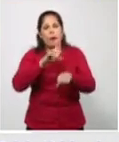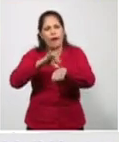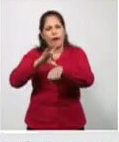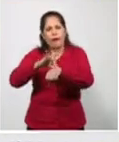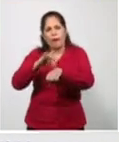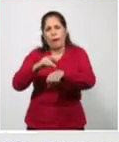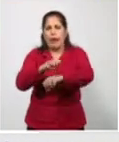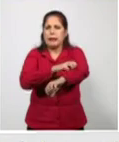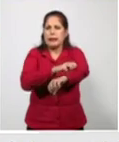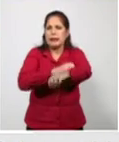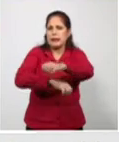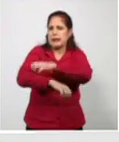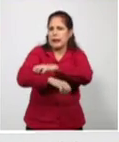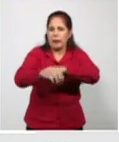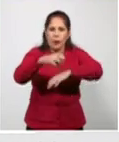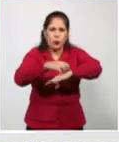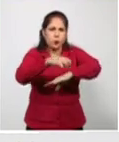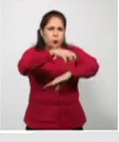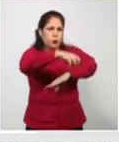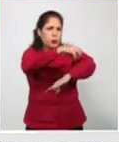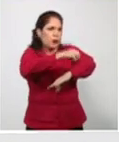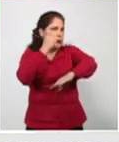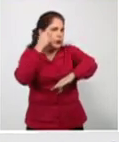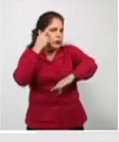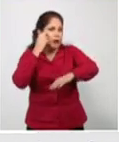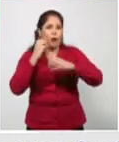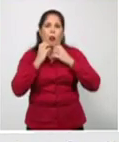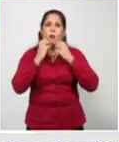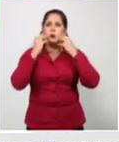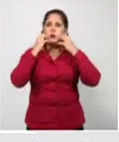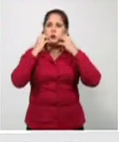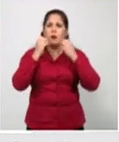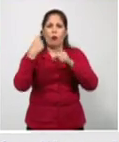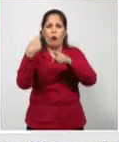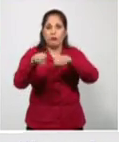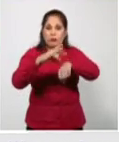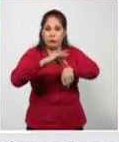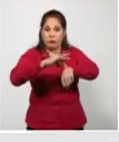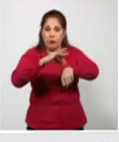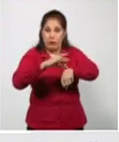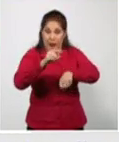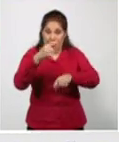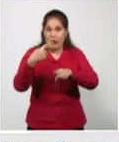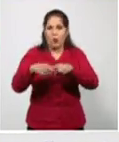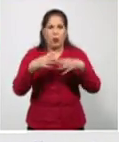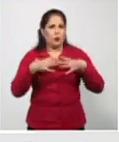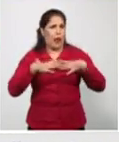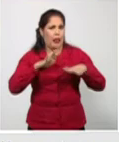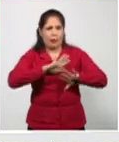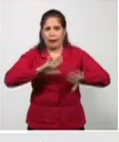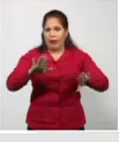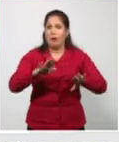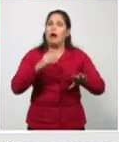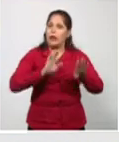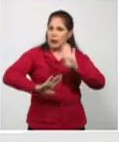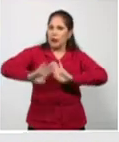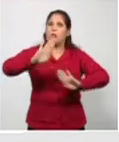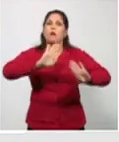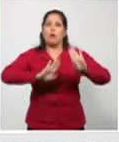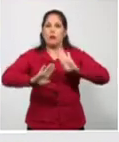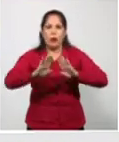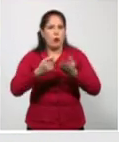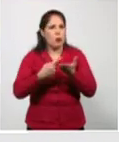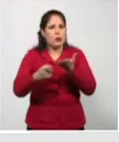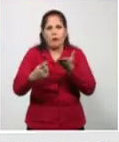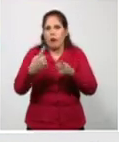sarampión, la rubiola, la parotiditis, que cuando la padeces te dejan una inmunidad para toda